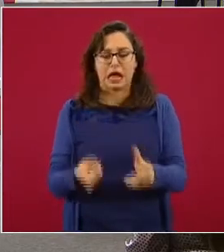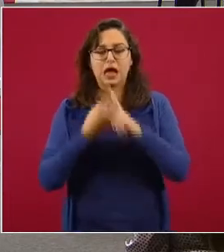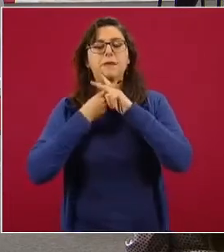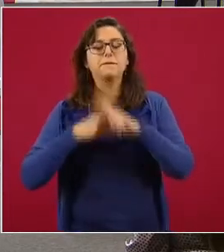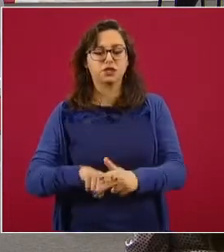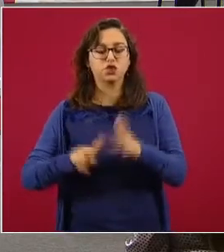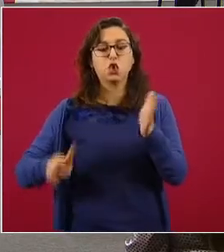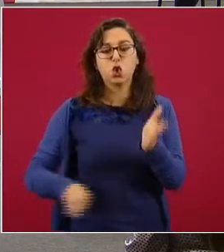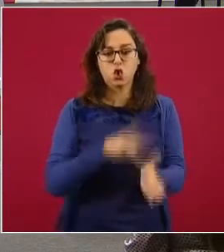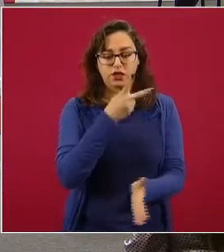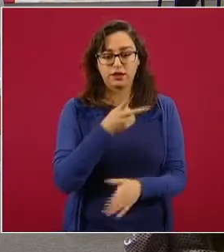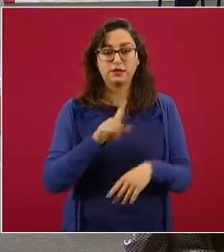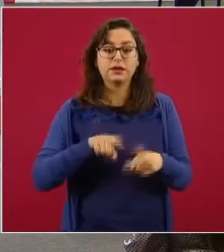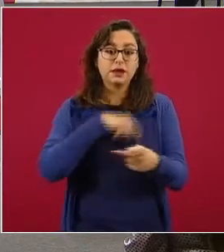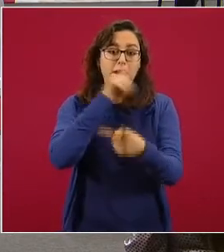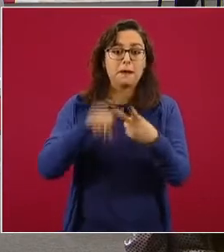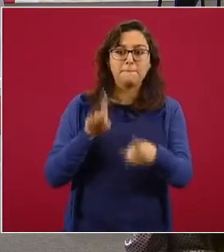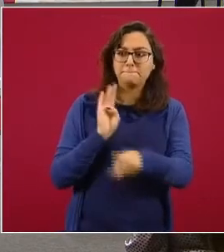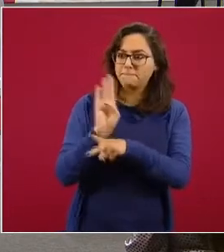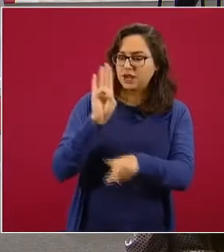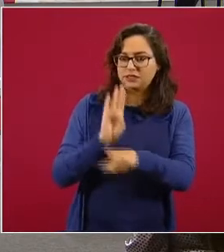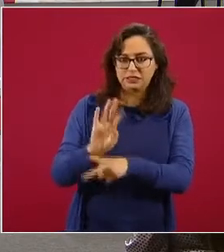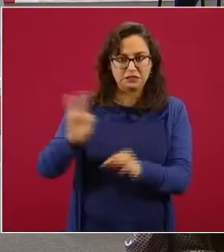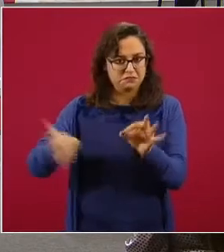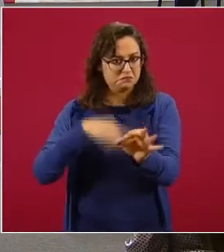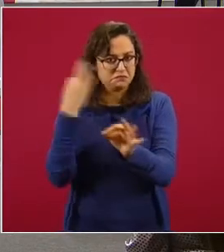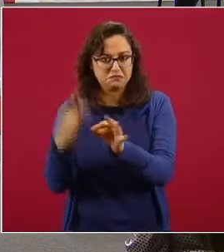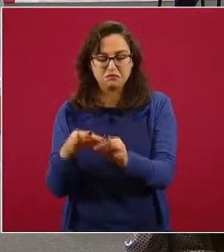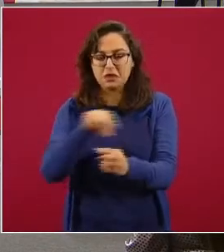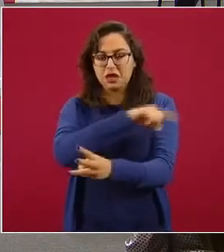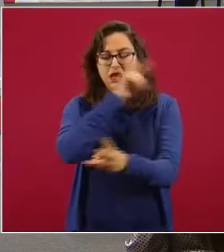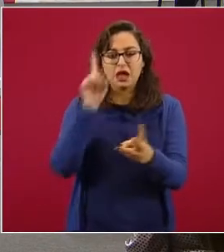Está por concluir la fase 3 en Brasil, Reino Unido y Sudáfrica.